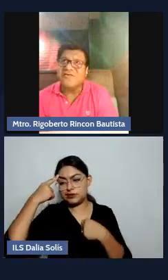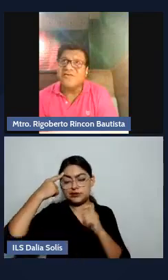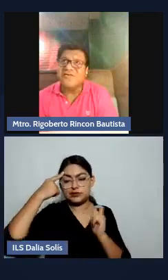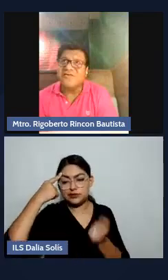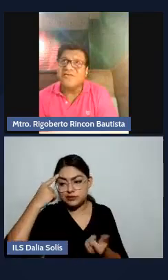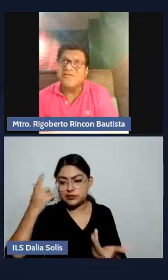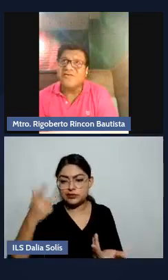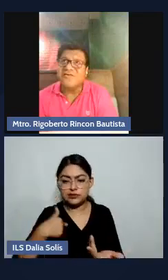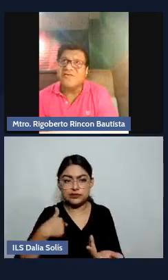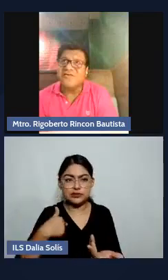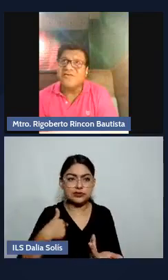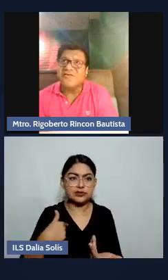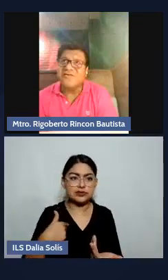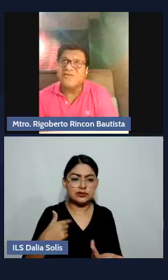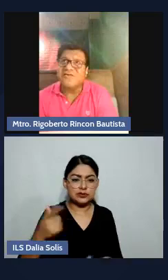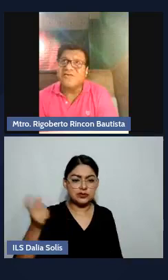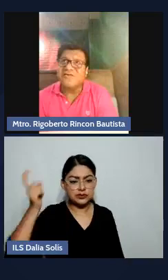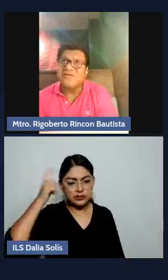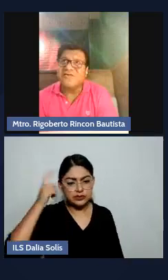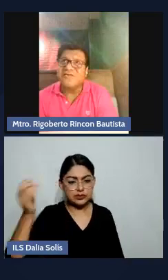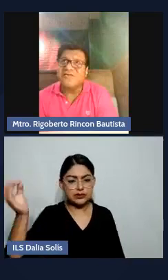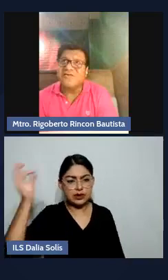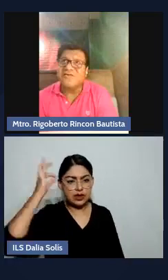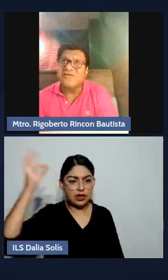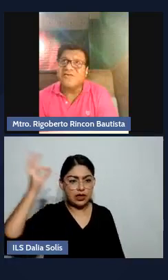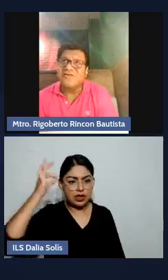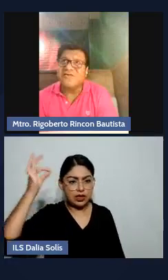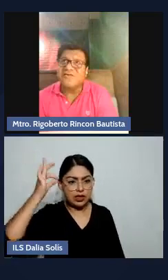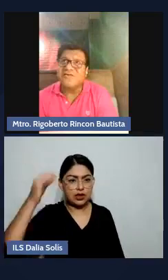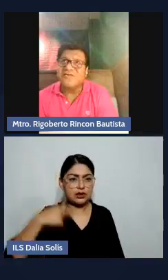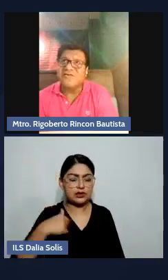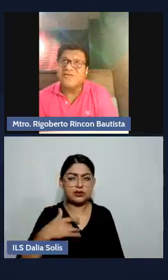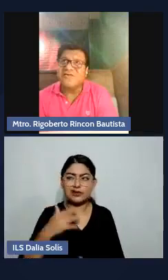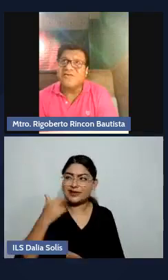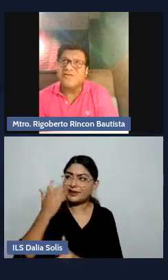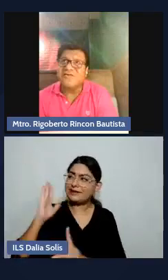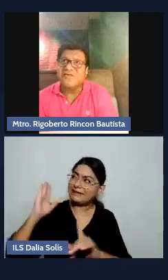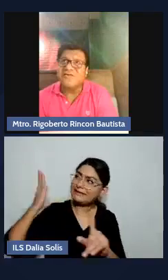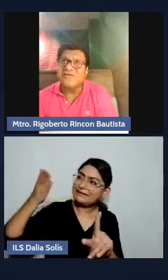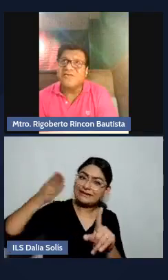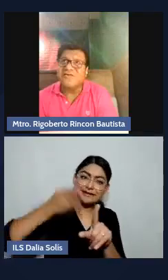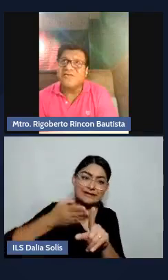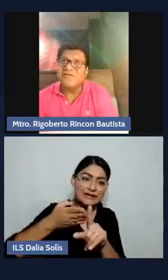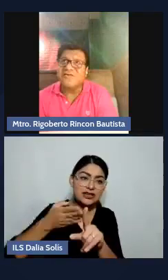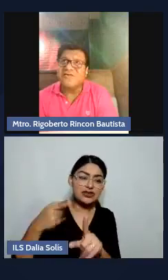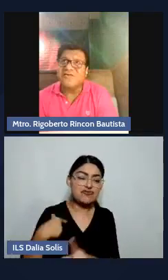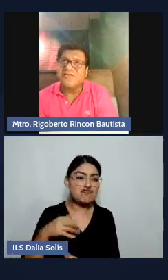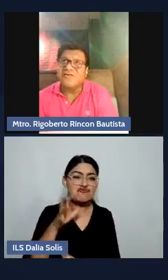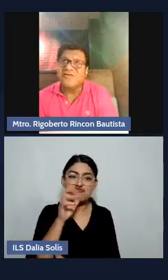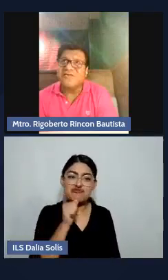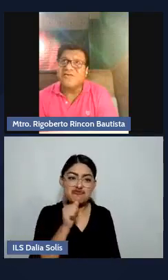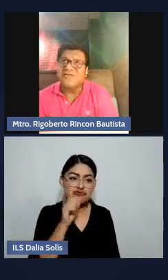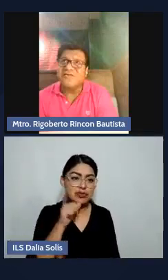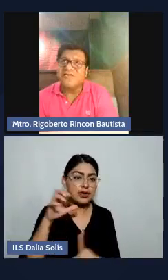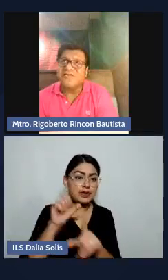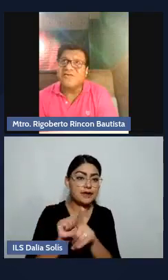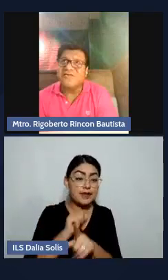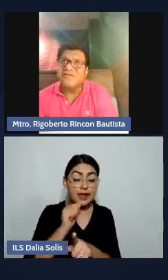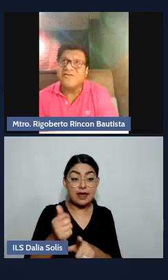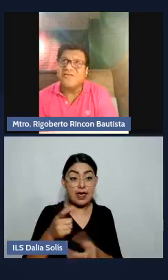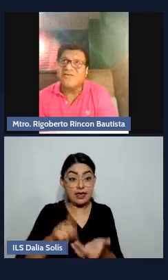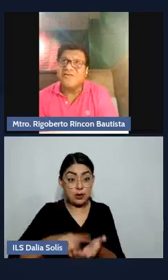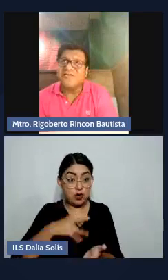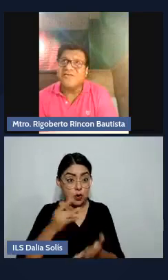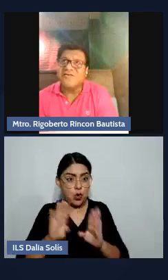me he programado durante un tiempo y que tal vez no me he logrado. Entonces, eso habla también igual de qué alternativas nosotros